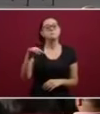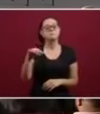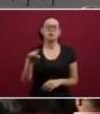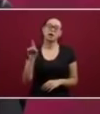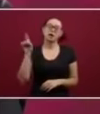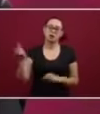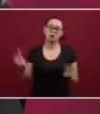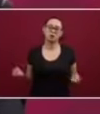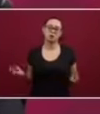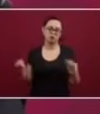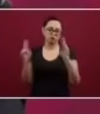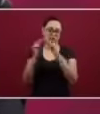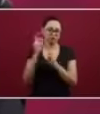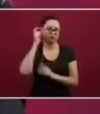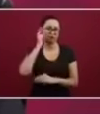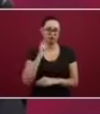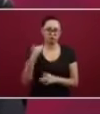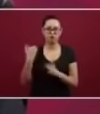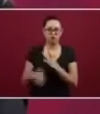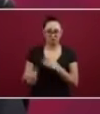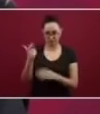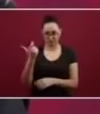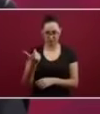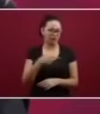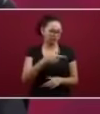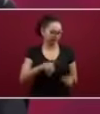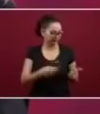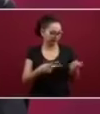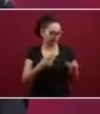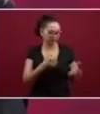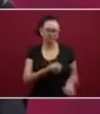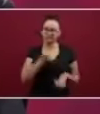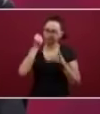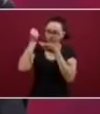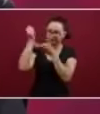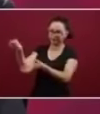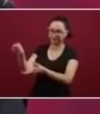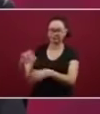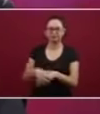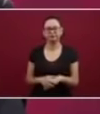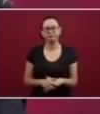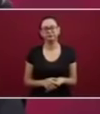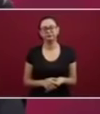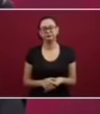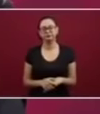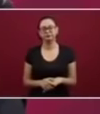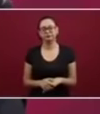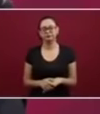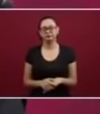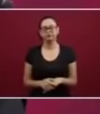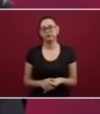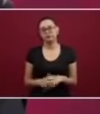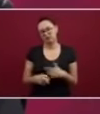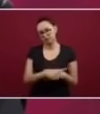el precio inicial. Dependemos de, al final, la disposición de los que participen en la